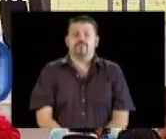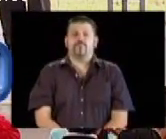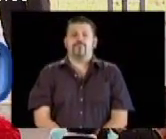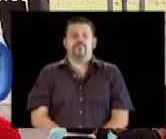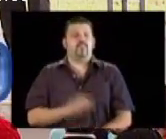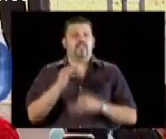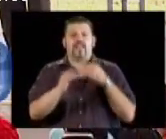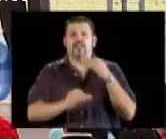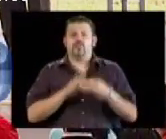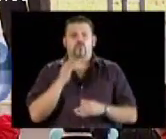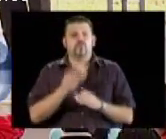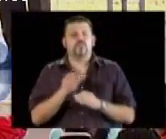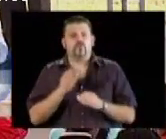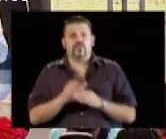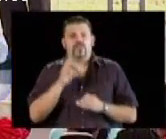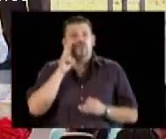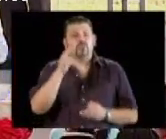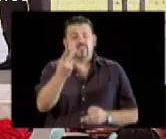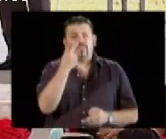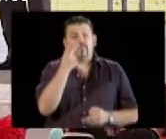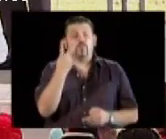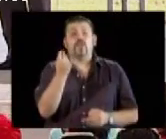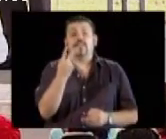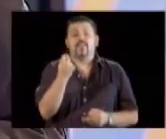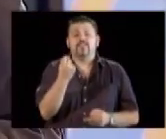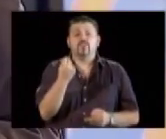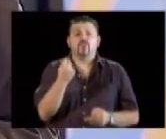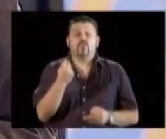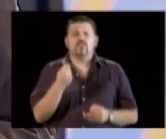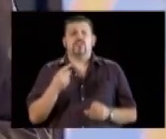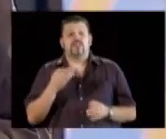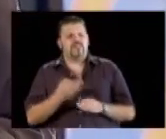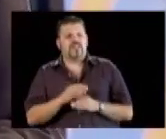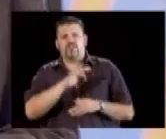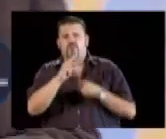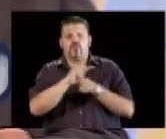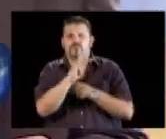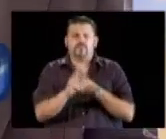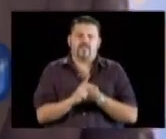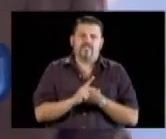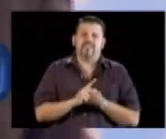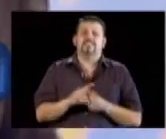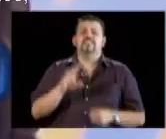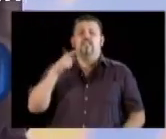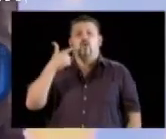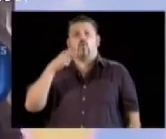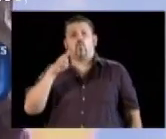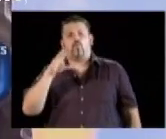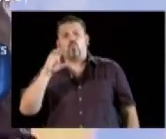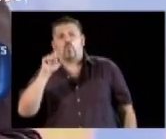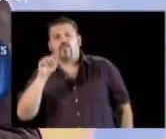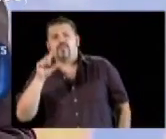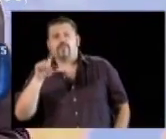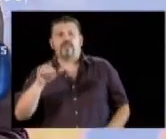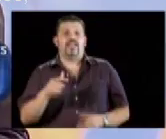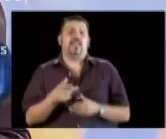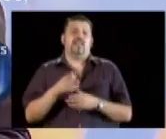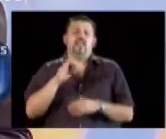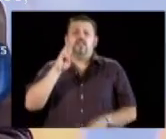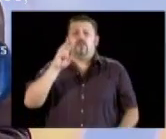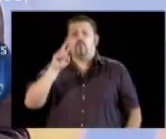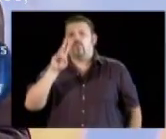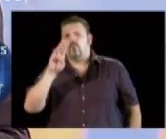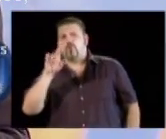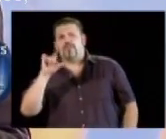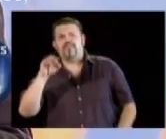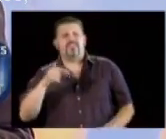a todos los que nos están viendo por otro lado en los demás países, Ecuador, Costa Rica, Bolivia y Guatemala, que nos están viendo por allá y